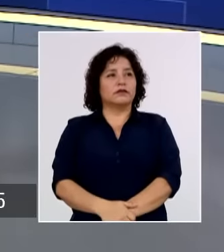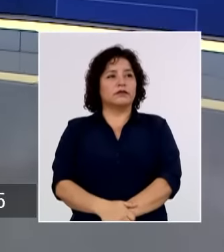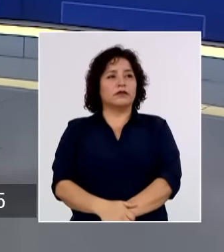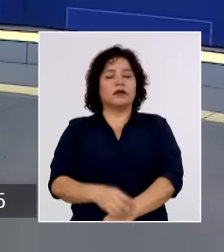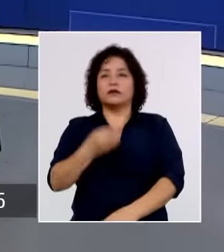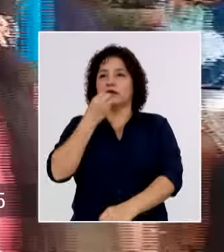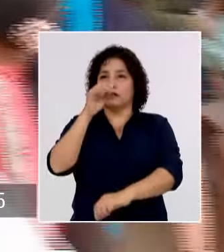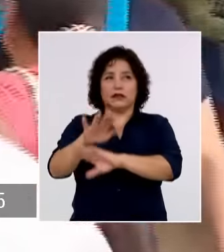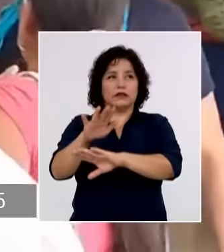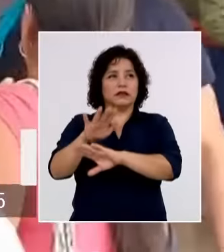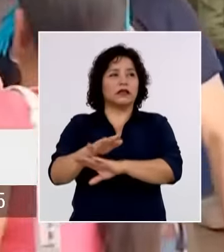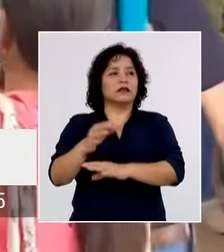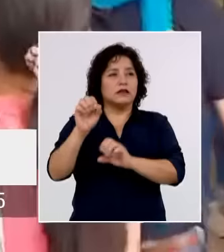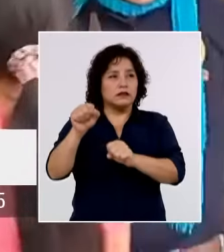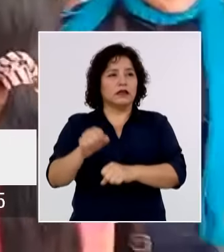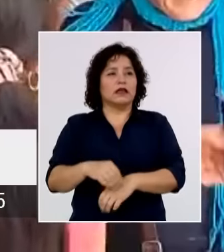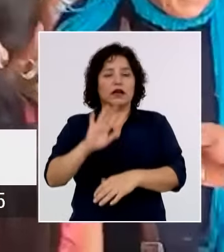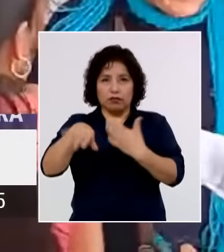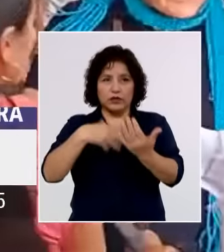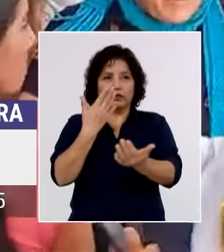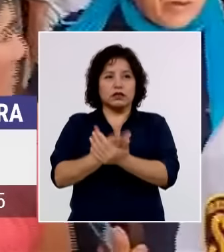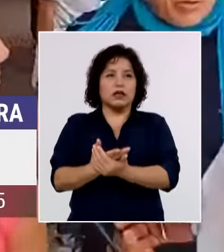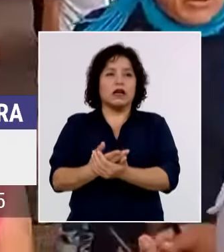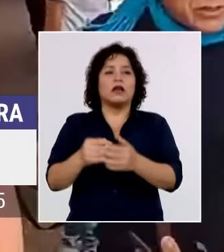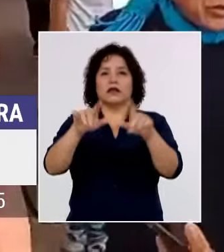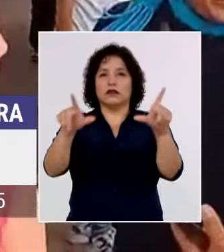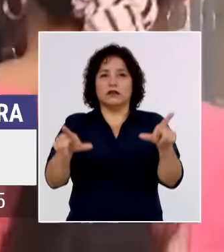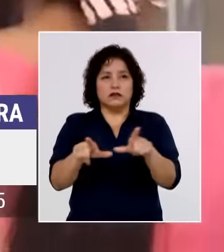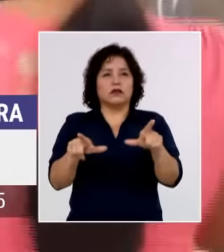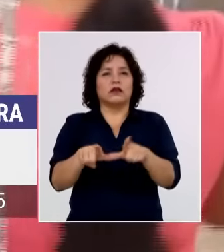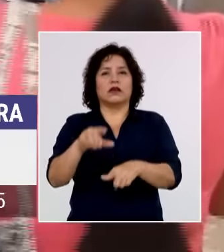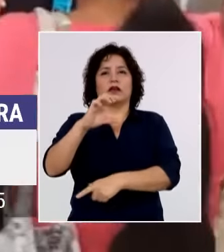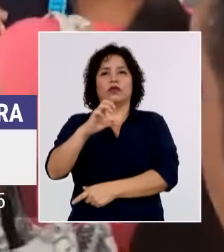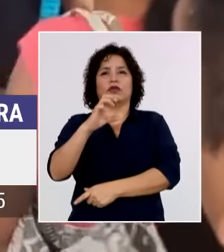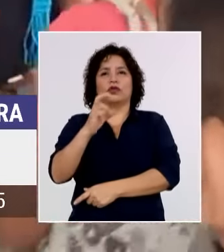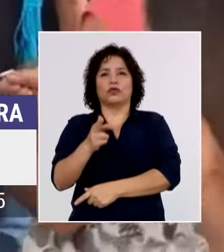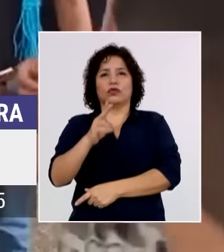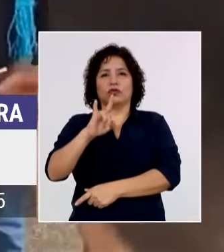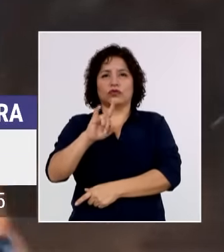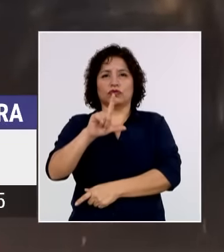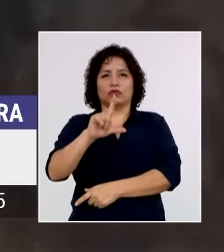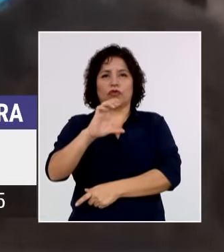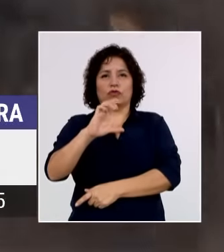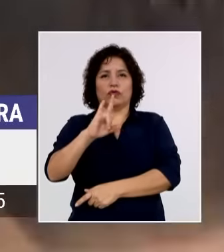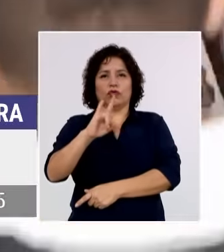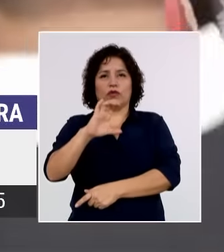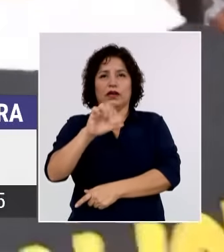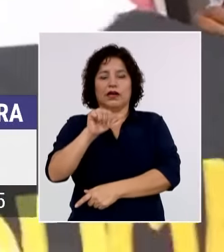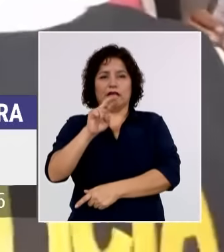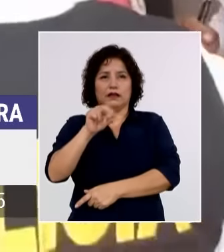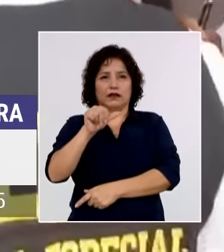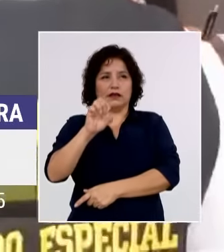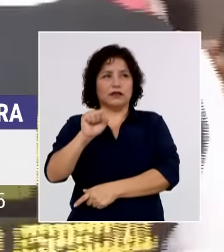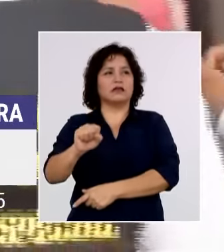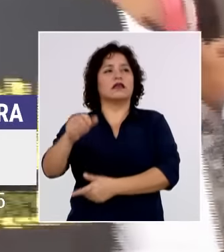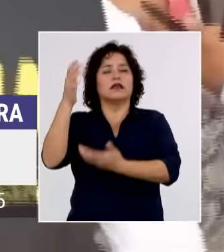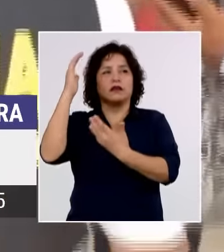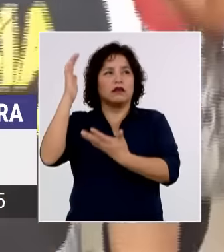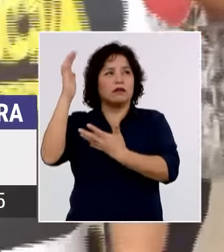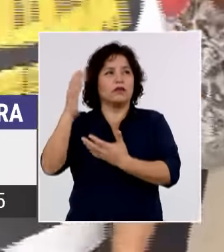Lorena, ¿qué tal? ¿Cómo estás? Buenas tardes. Y hemos llegado hasta la localidad de Chulucanas, en la provincia de Morropón, en Piura, y a esta